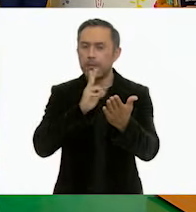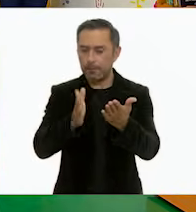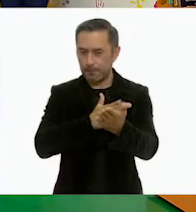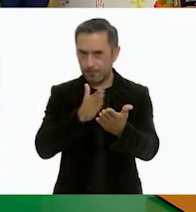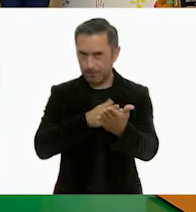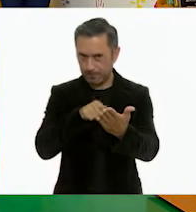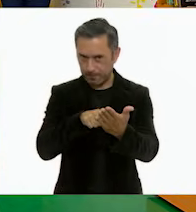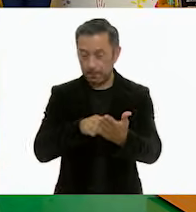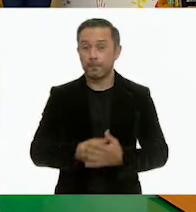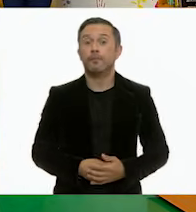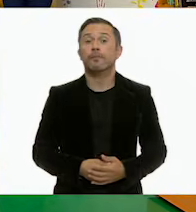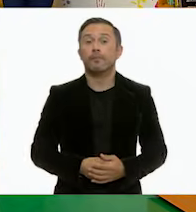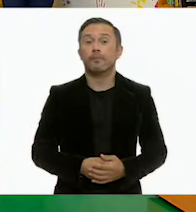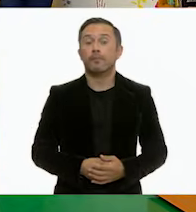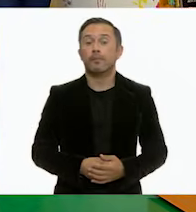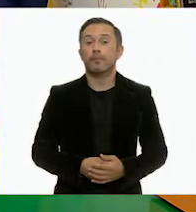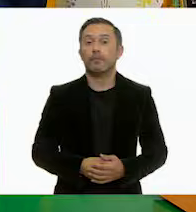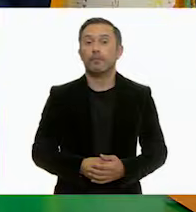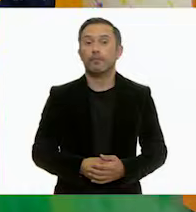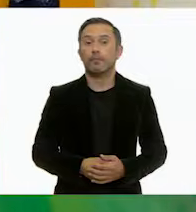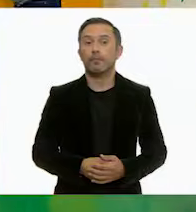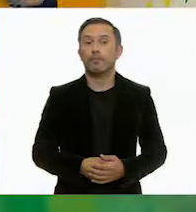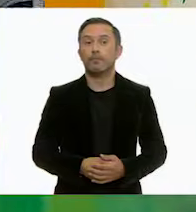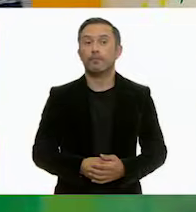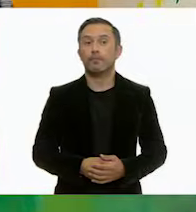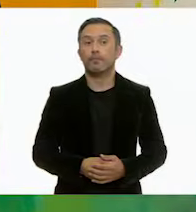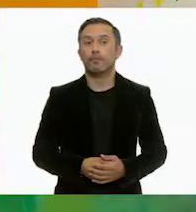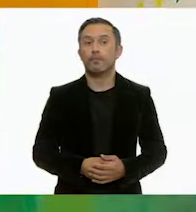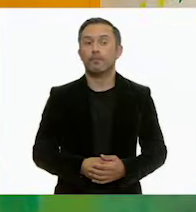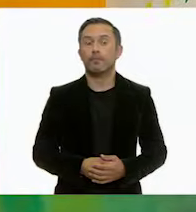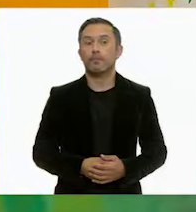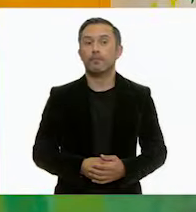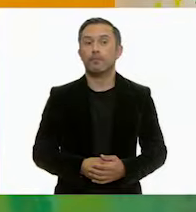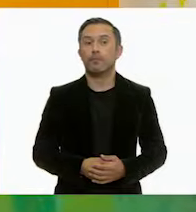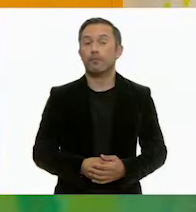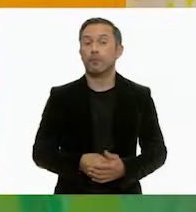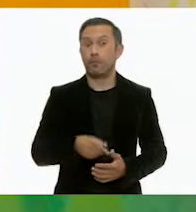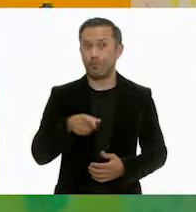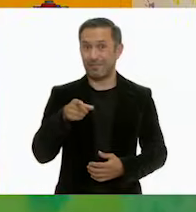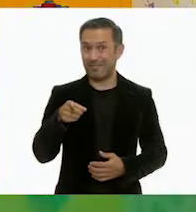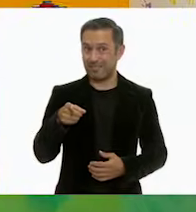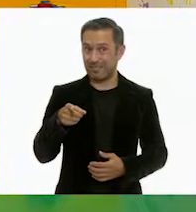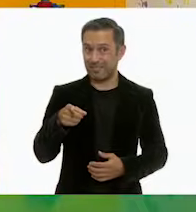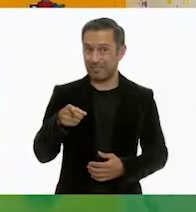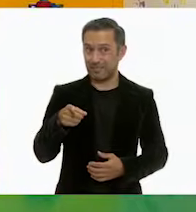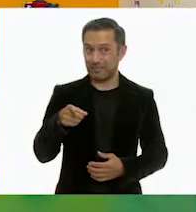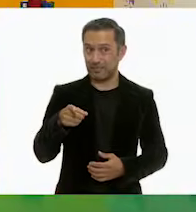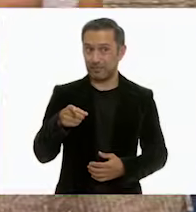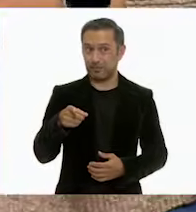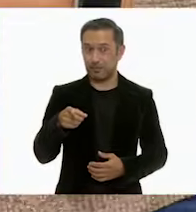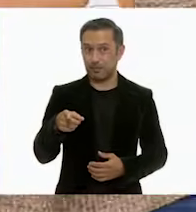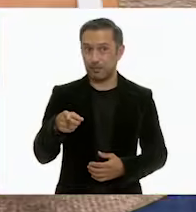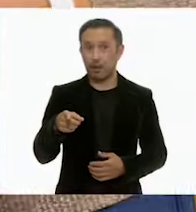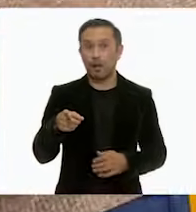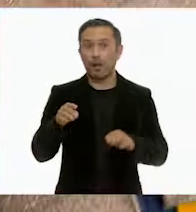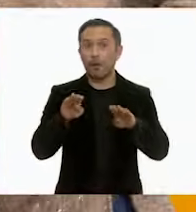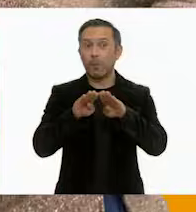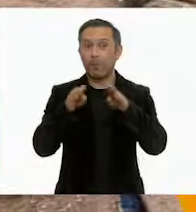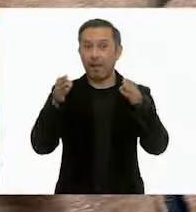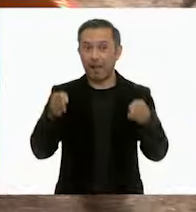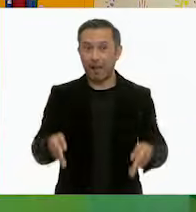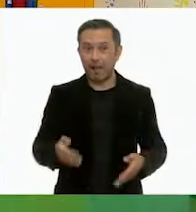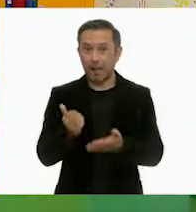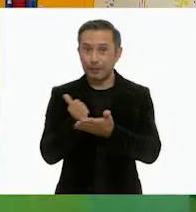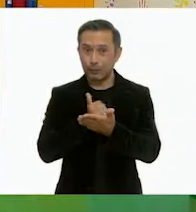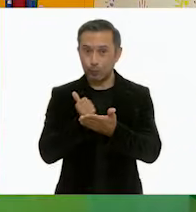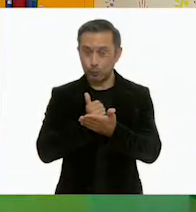Y vamos a medir, Alexia, cuánto mide de alto este mueble azul.